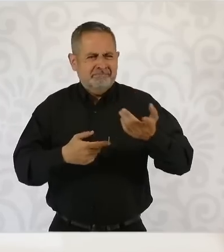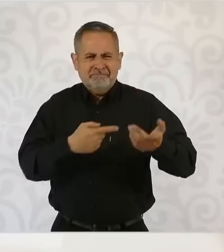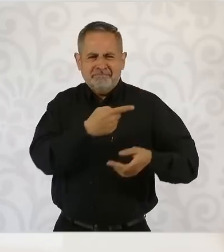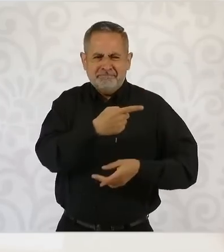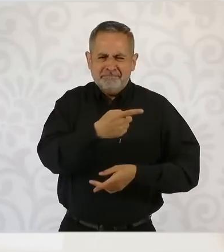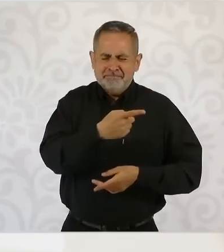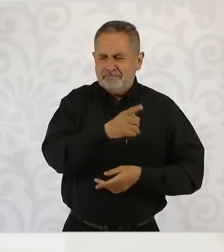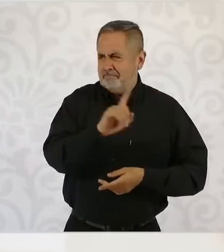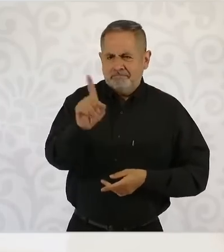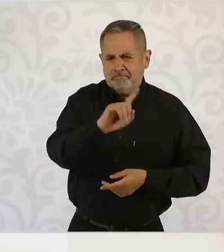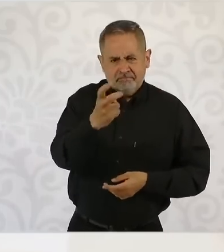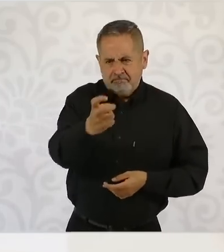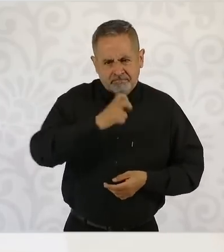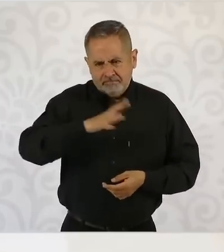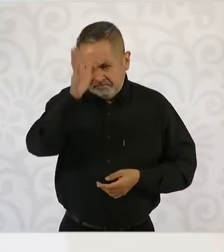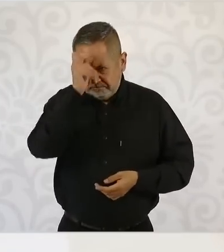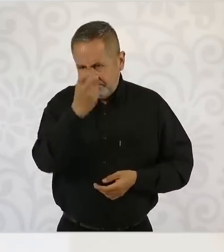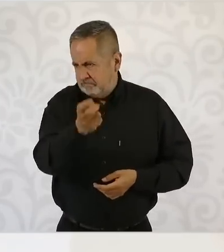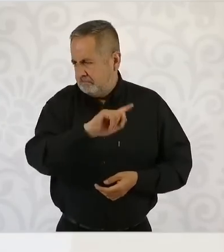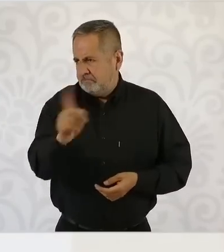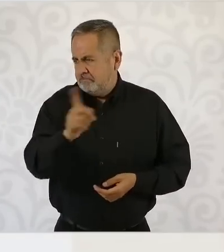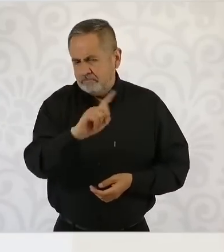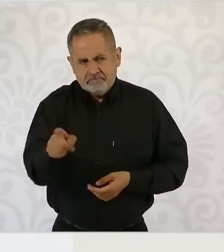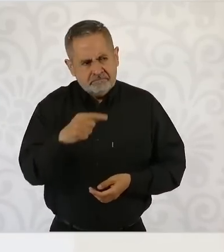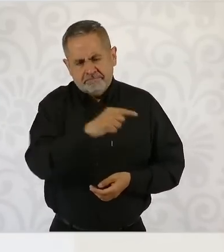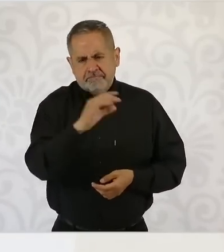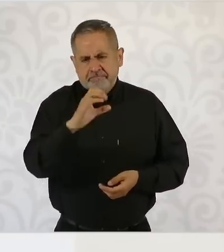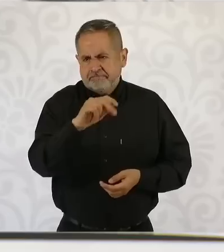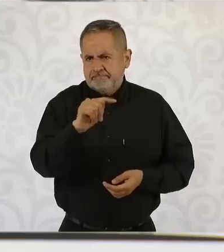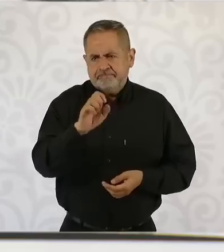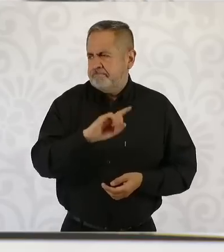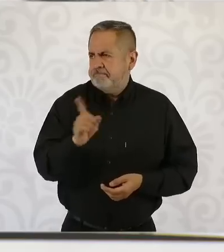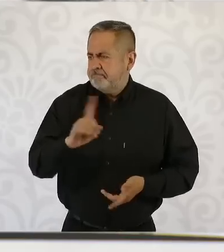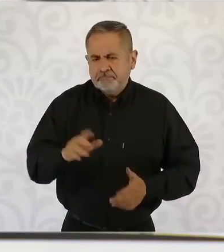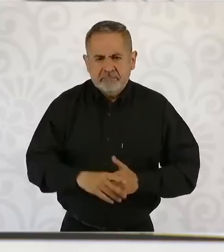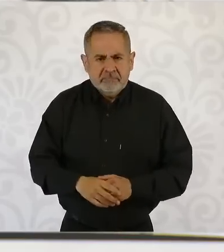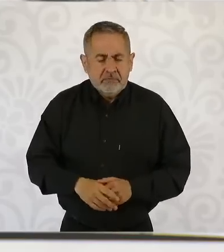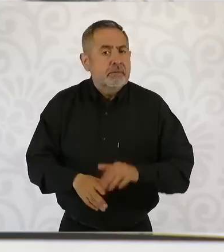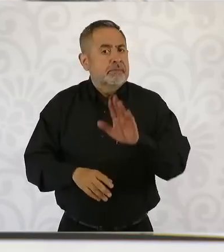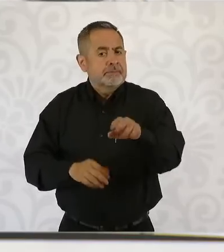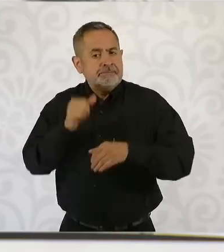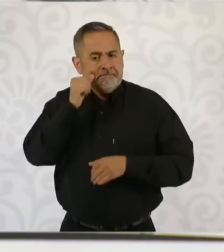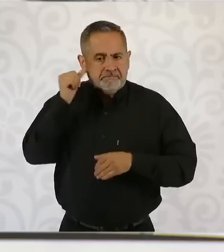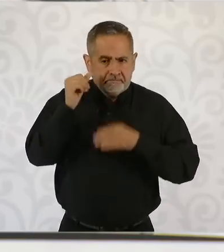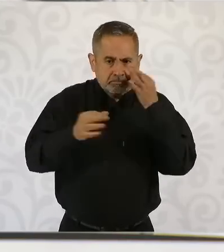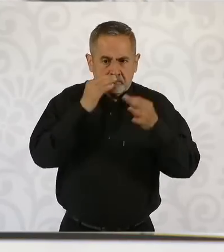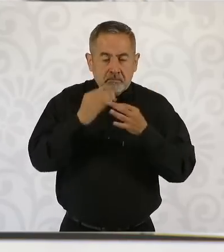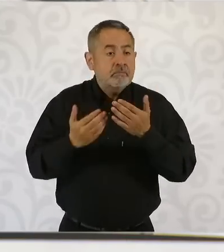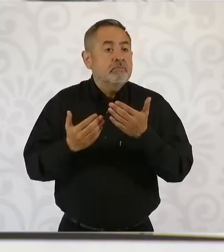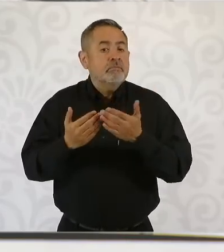Entonces, nosotros no estamos de acuerdo con esas prácticas. Fíjense, ayer, el objetivo era que no hubiera